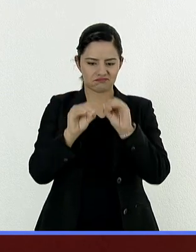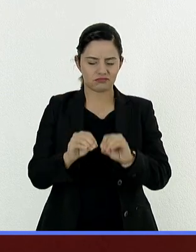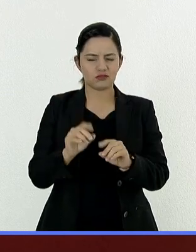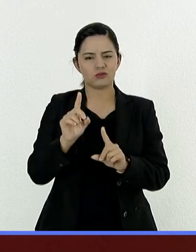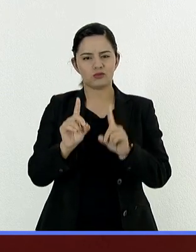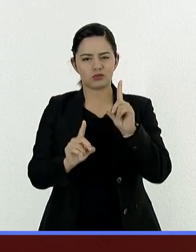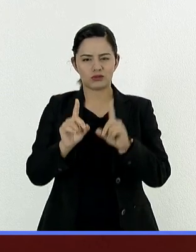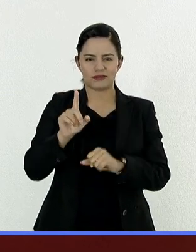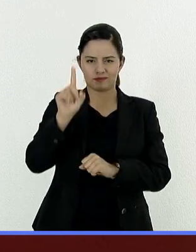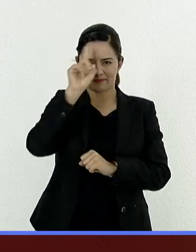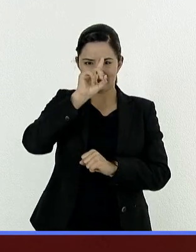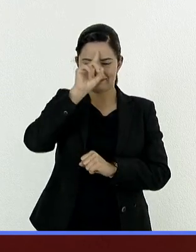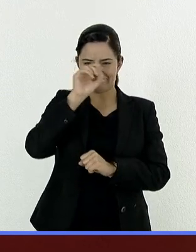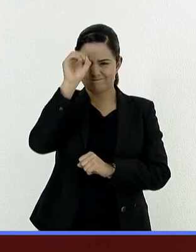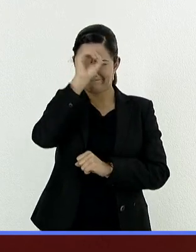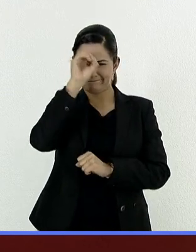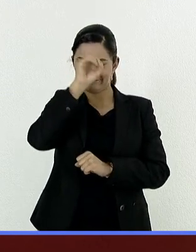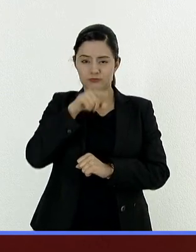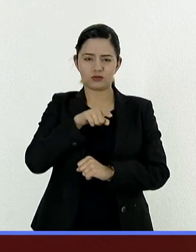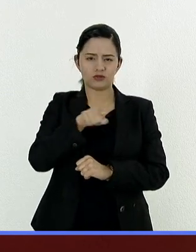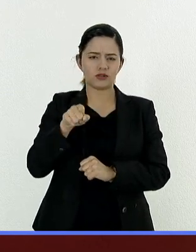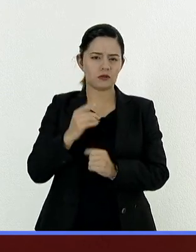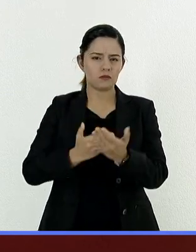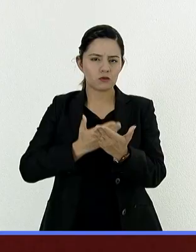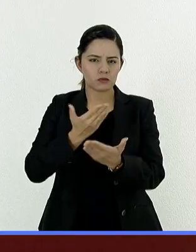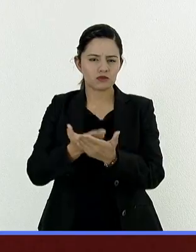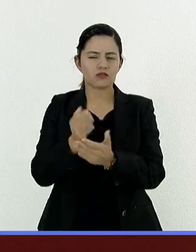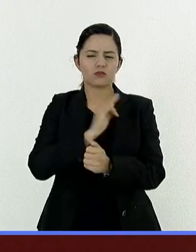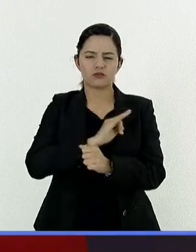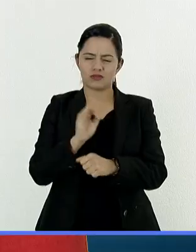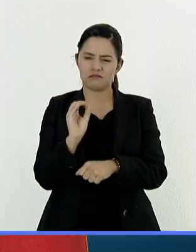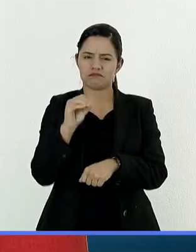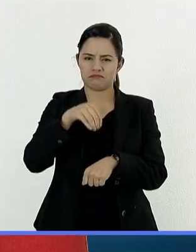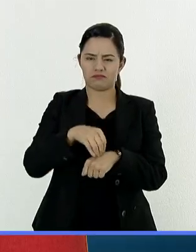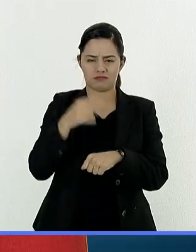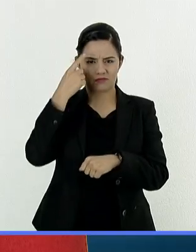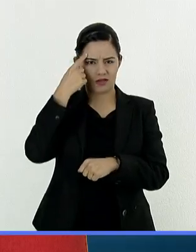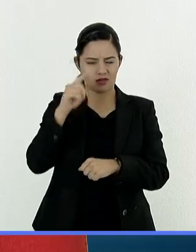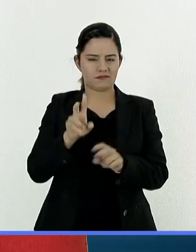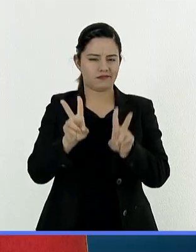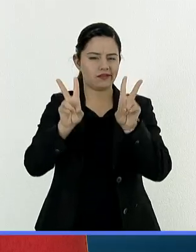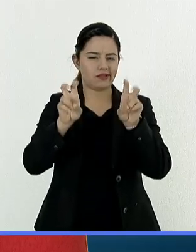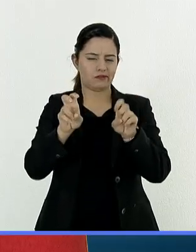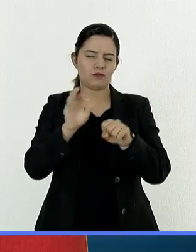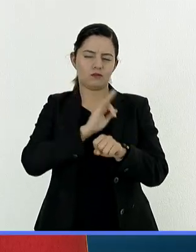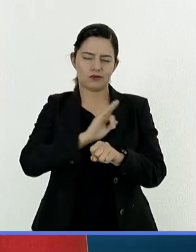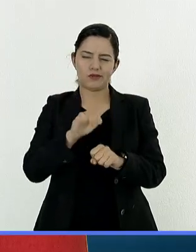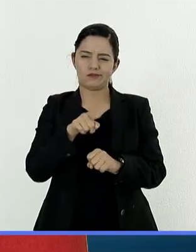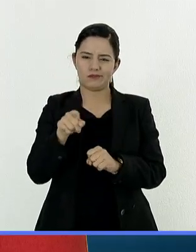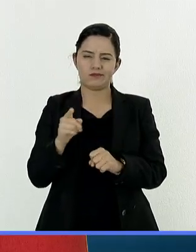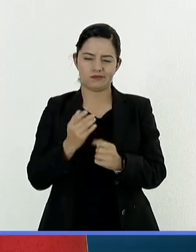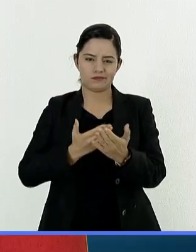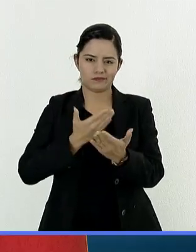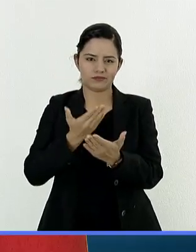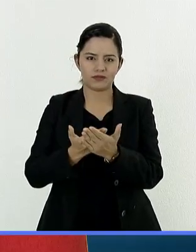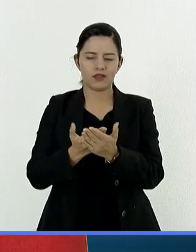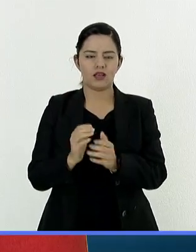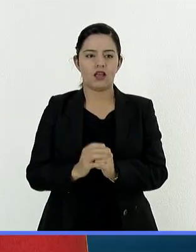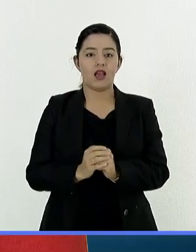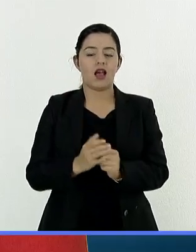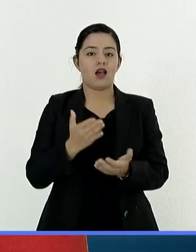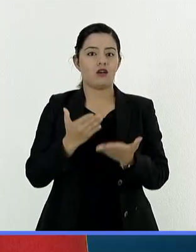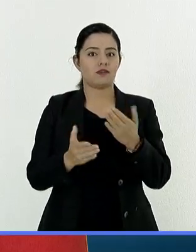sus comentarios y también las sugerencias de los temas que les gustaría que aquí abordaremos y bueno este lunes los vamos a llevar a descubrir